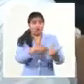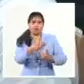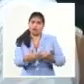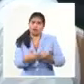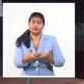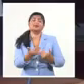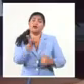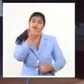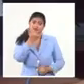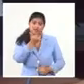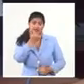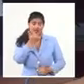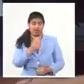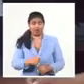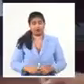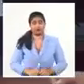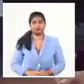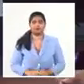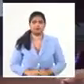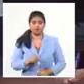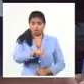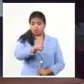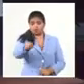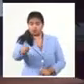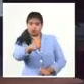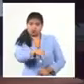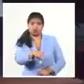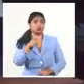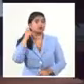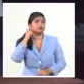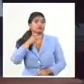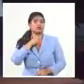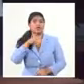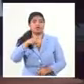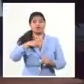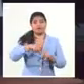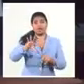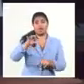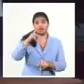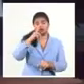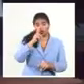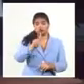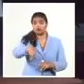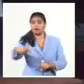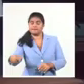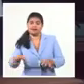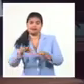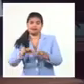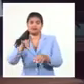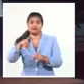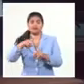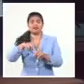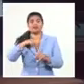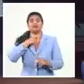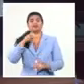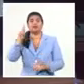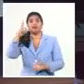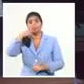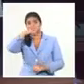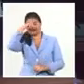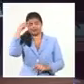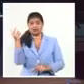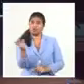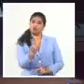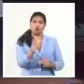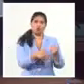de eso, nadie se ha quedado cruzado de manos con esa situación. Ante